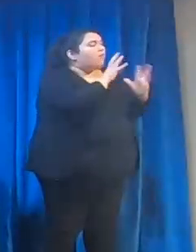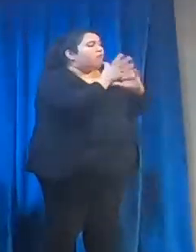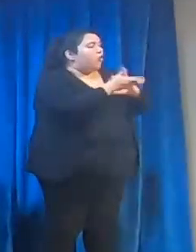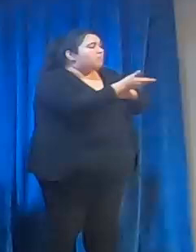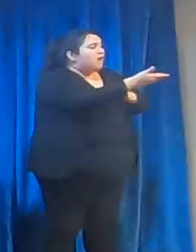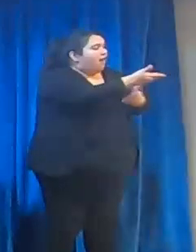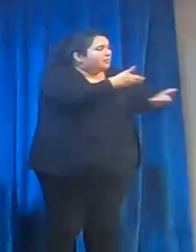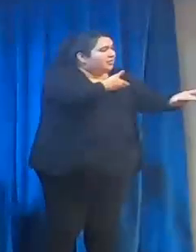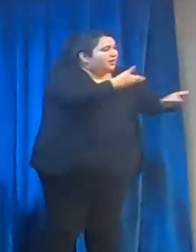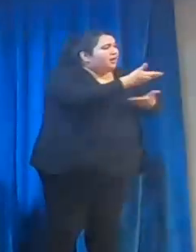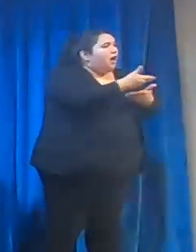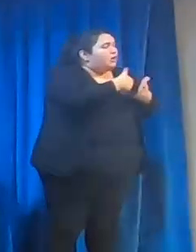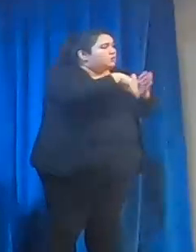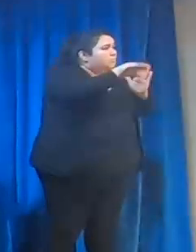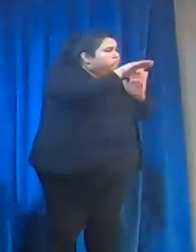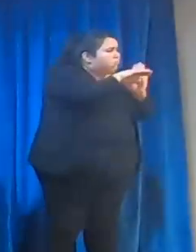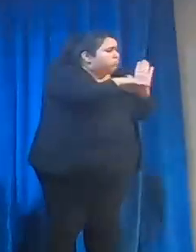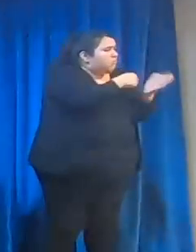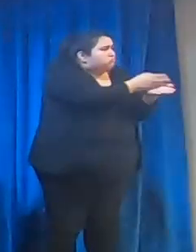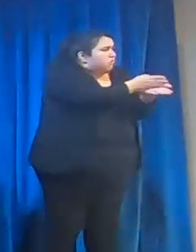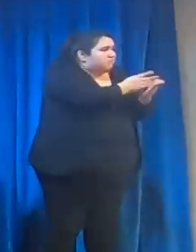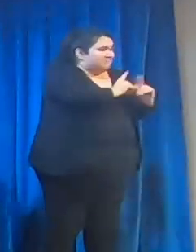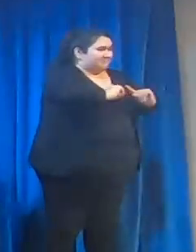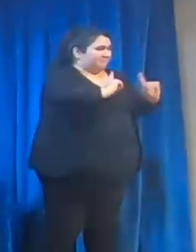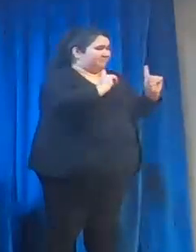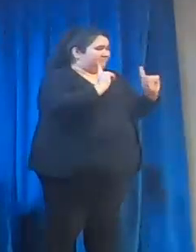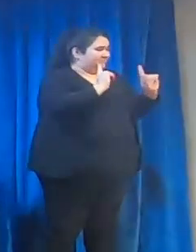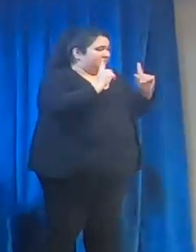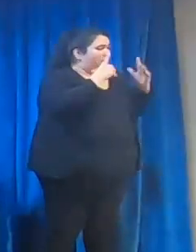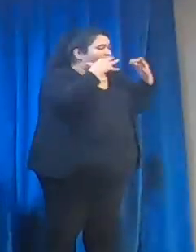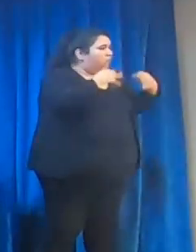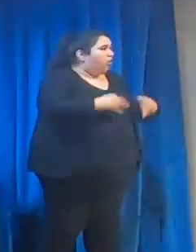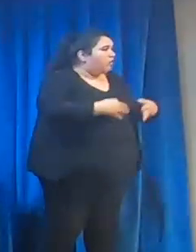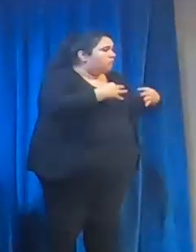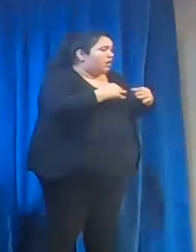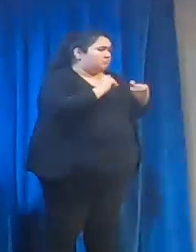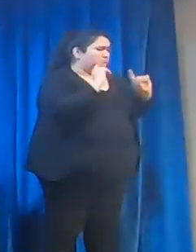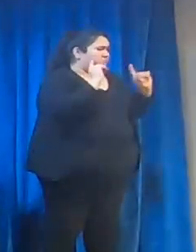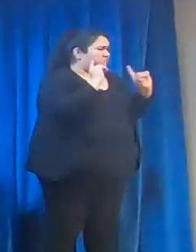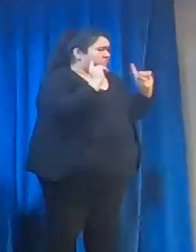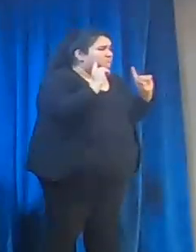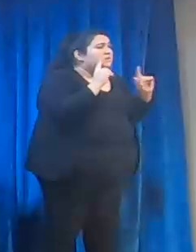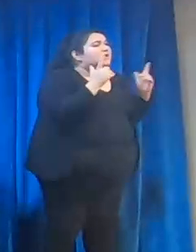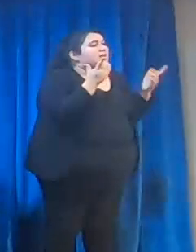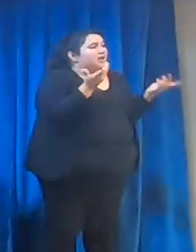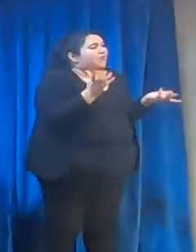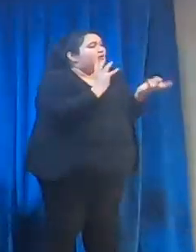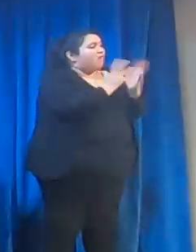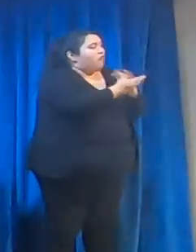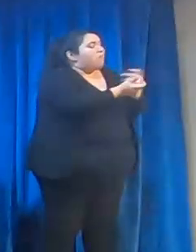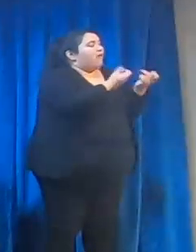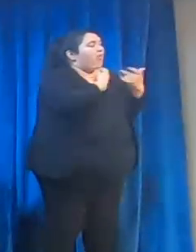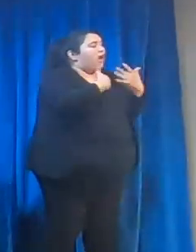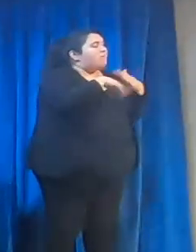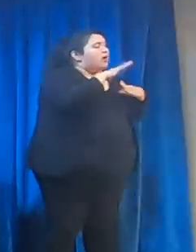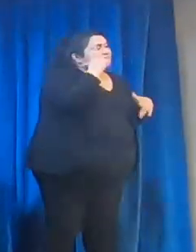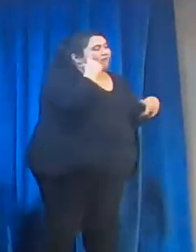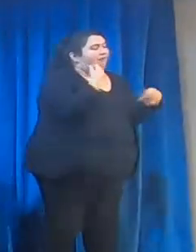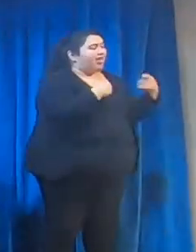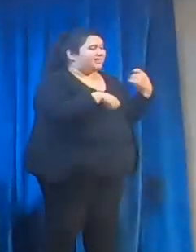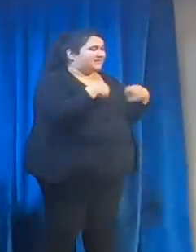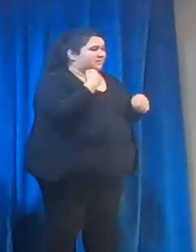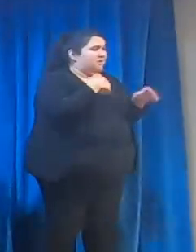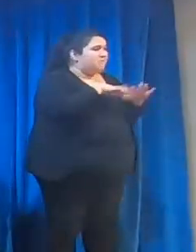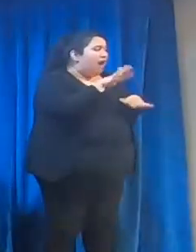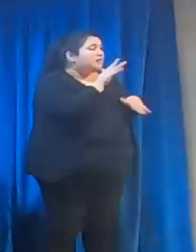intercambio que es menos reglada, o sea, fíjense, menos formal, y que de alguna manera les permite estar mucho más atentos a